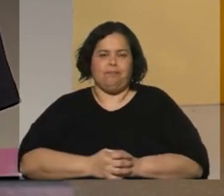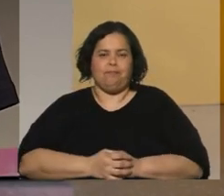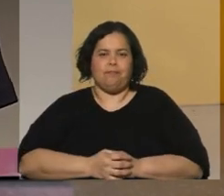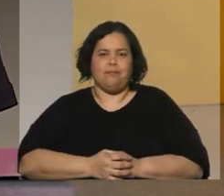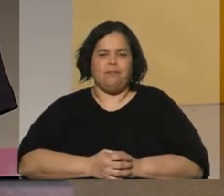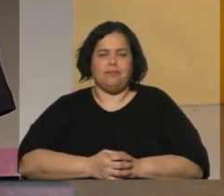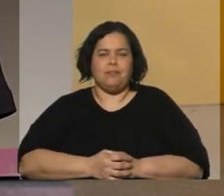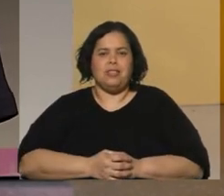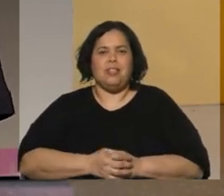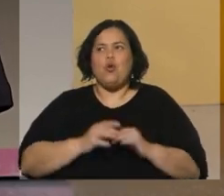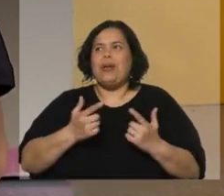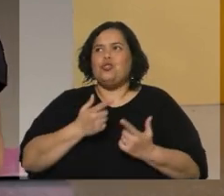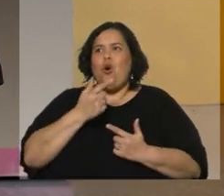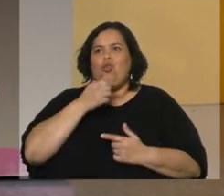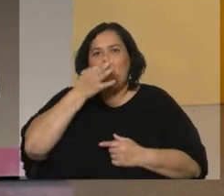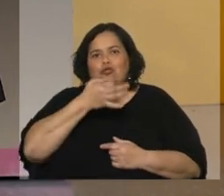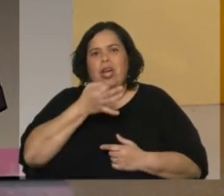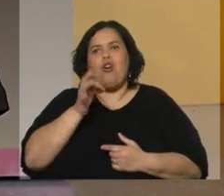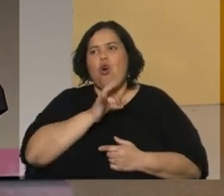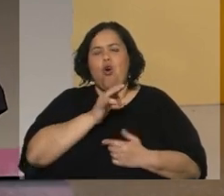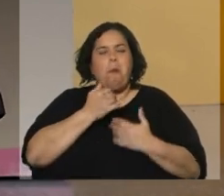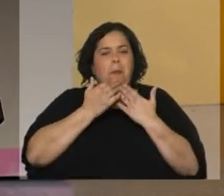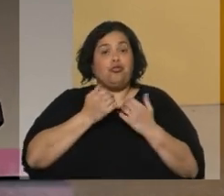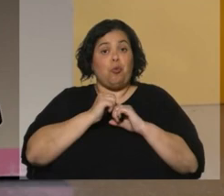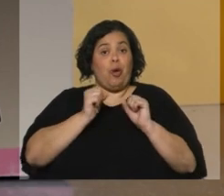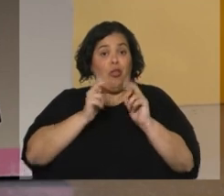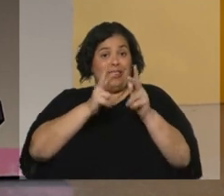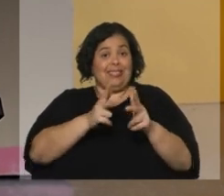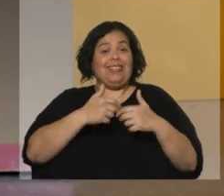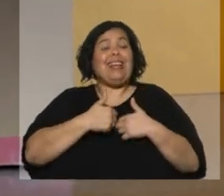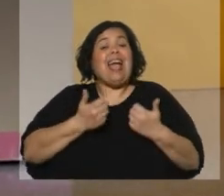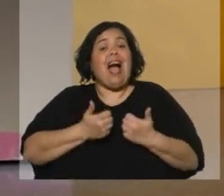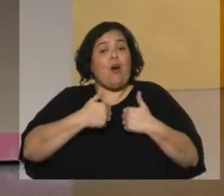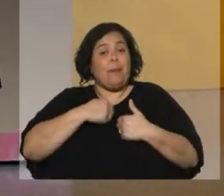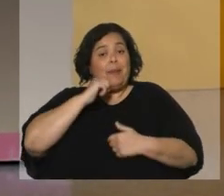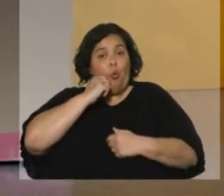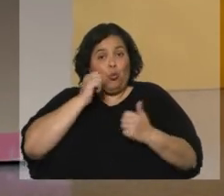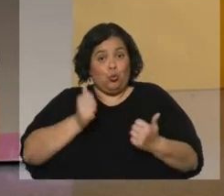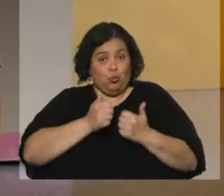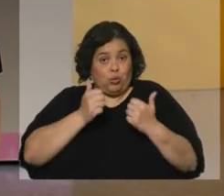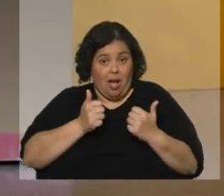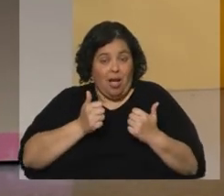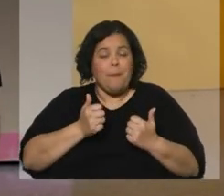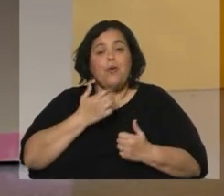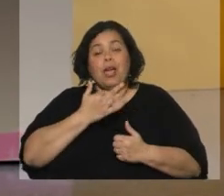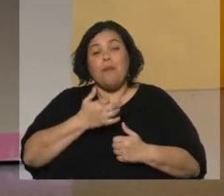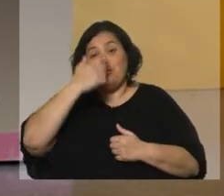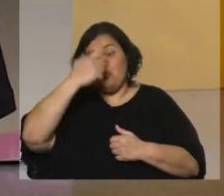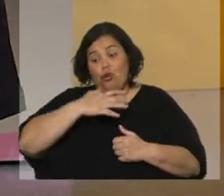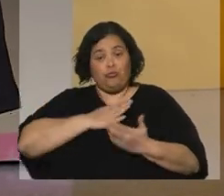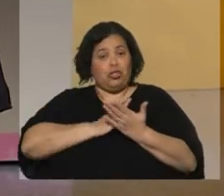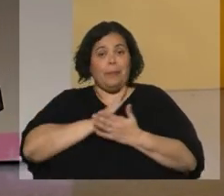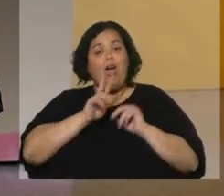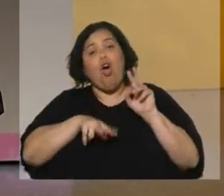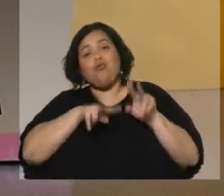aconsejar o decir yo te puedo decir que hago yo y que me gusta hacer que es un poco lo que hago que tiene que ver con ser un observador de